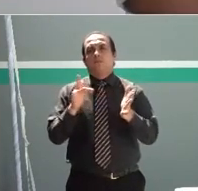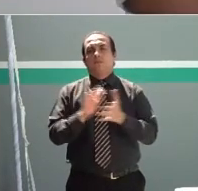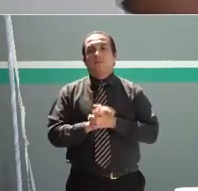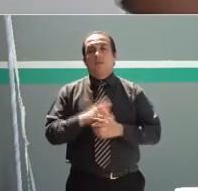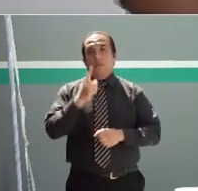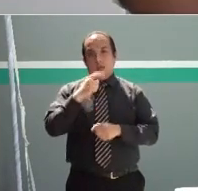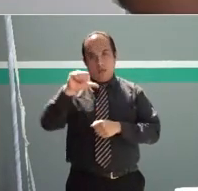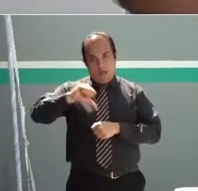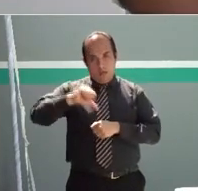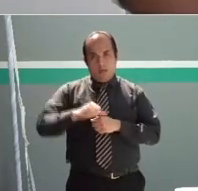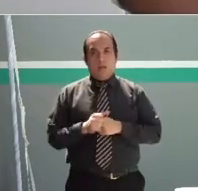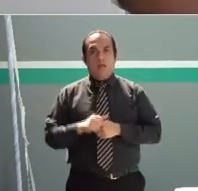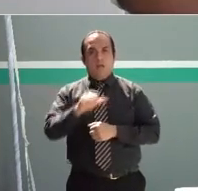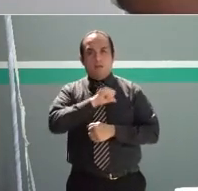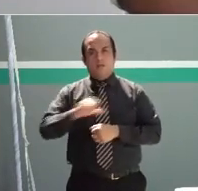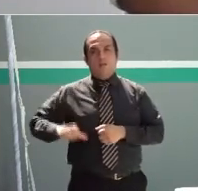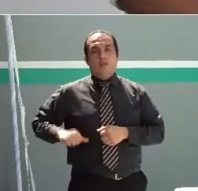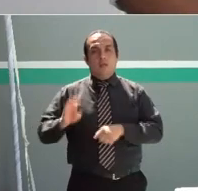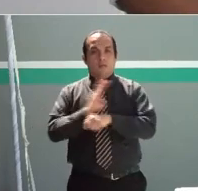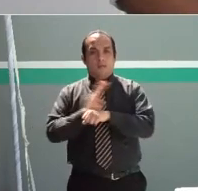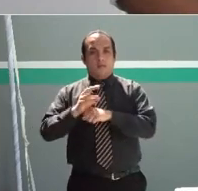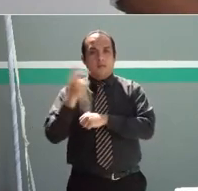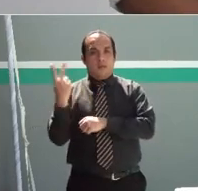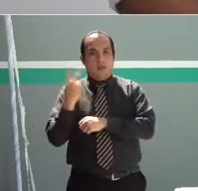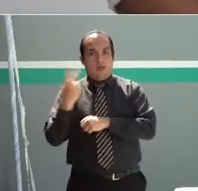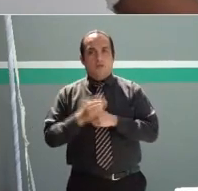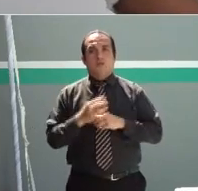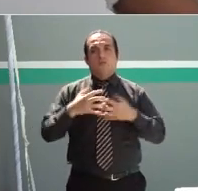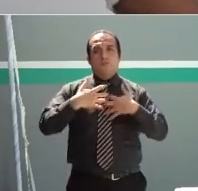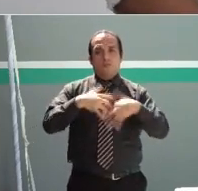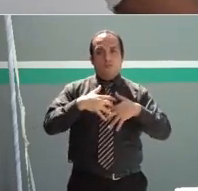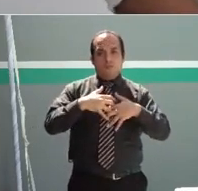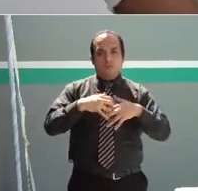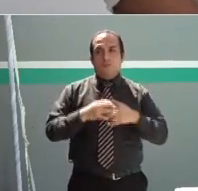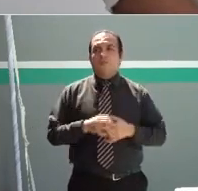en Azcapotzalco, ¿el beneficio de estas dos plantas es para cuántos